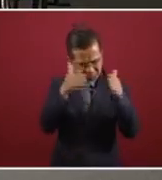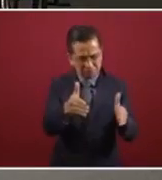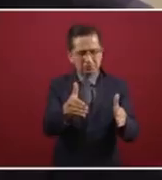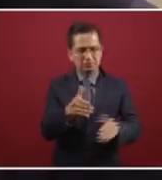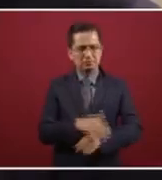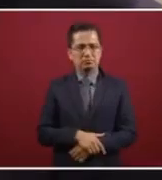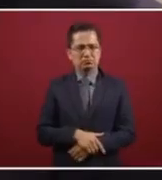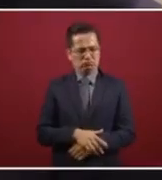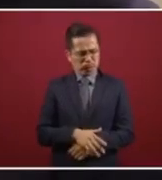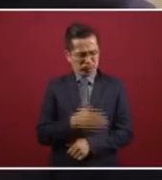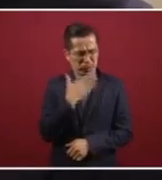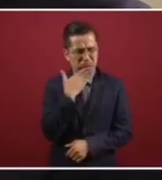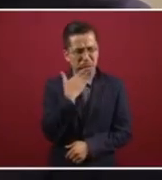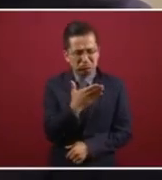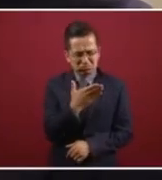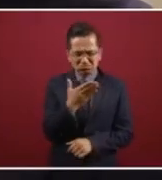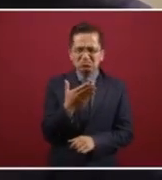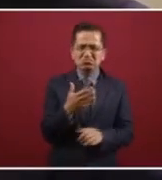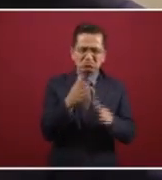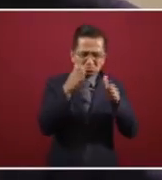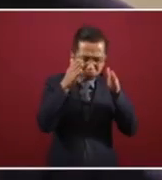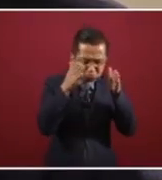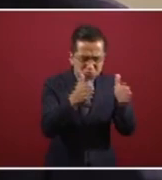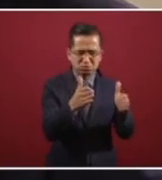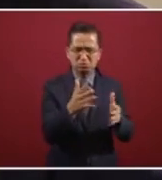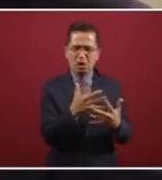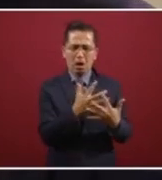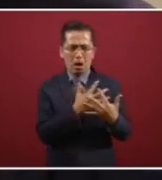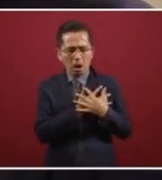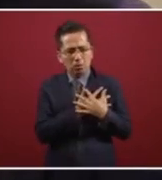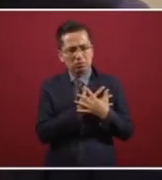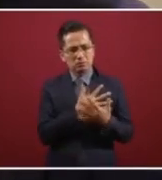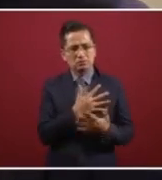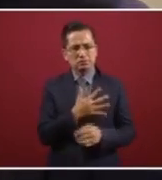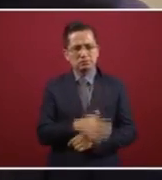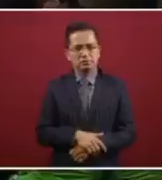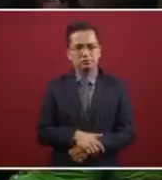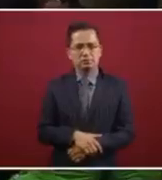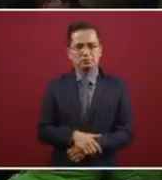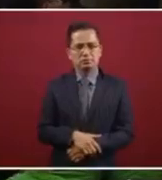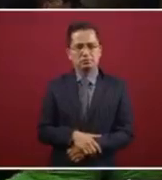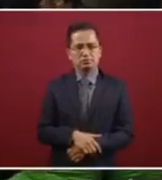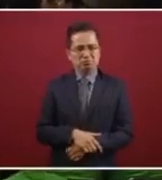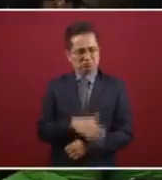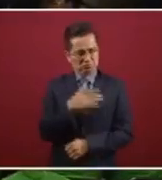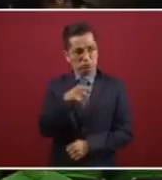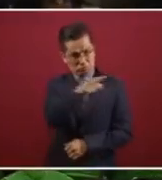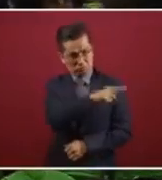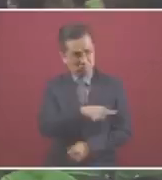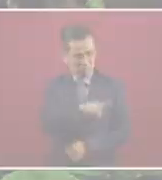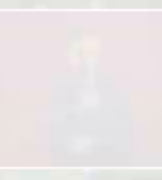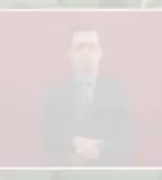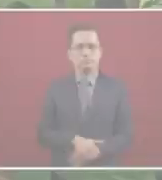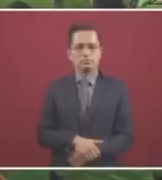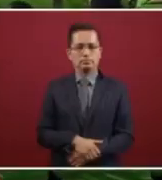de entrega, de pasión de parte de ustedes.